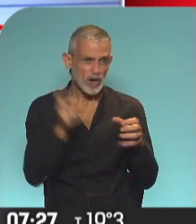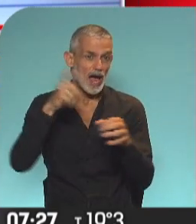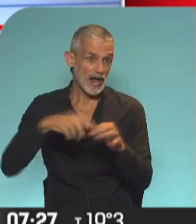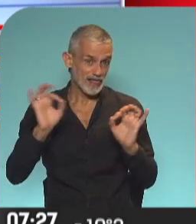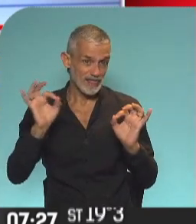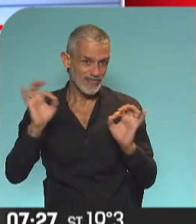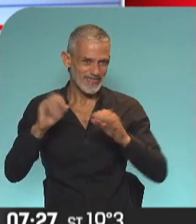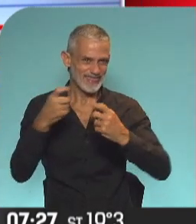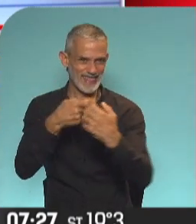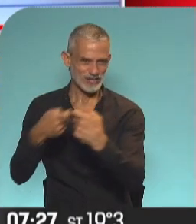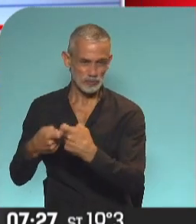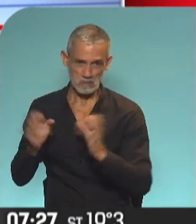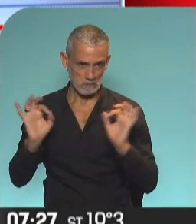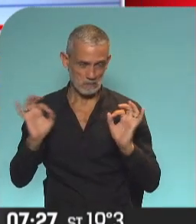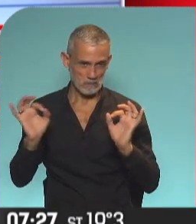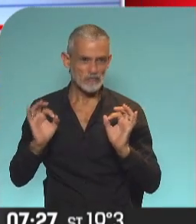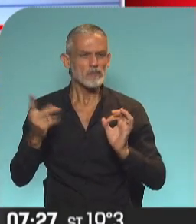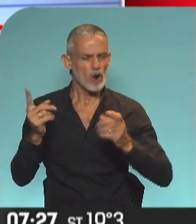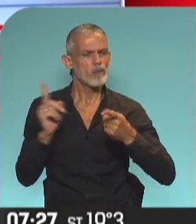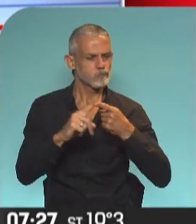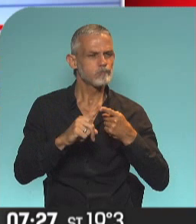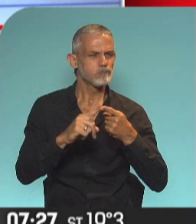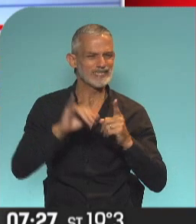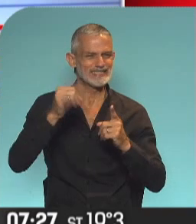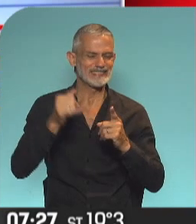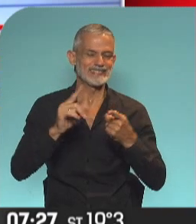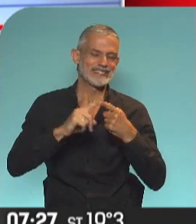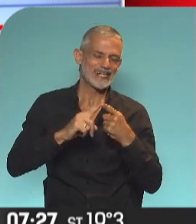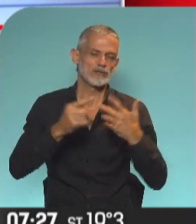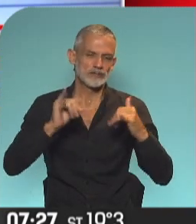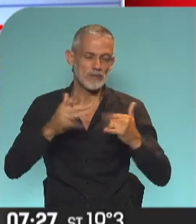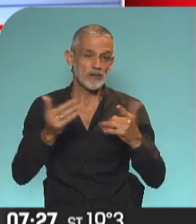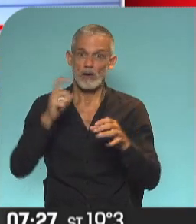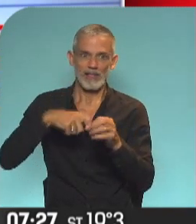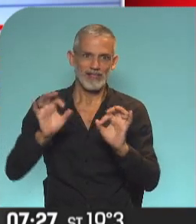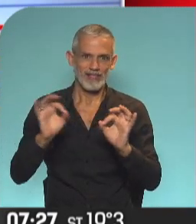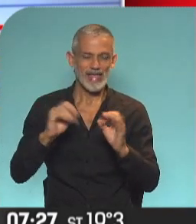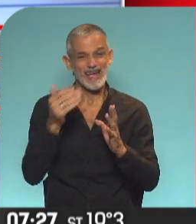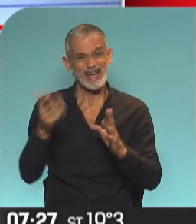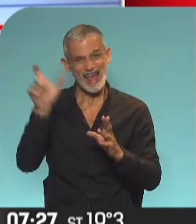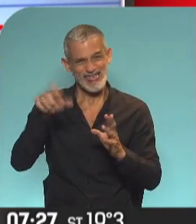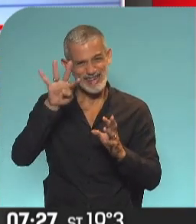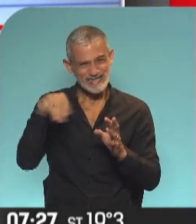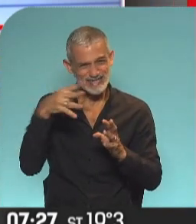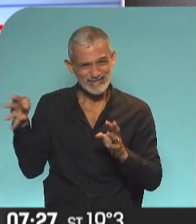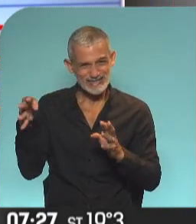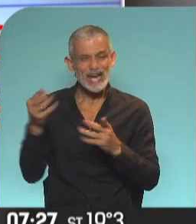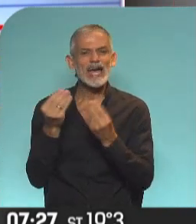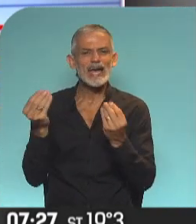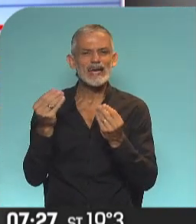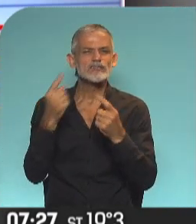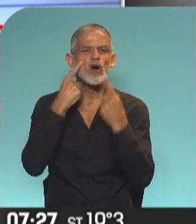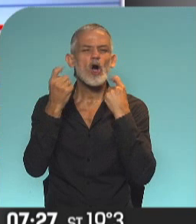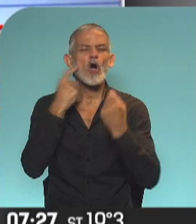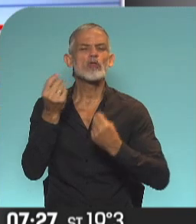están en la mesa de enlace, pero tienen relaciones con la mesa de enlace, y allí a la derecha lo que vemos es que armaron un control